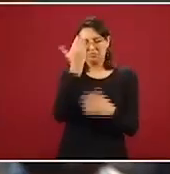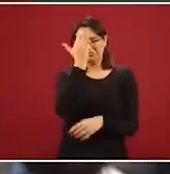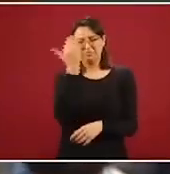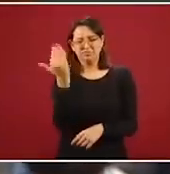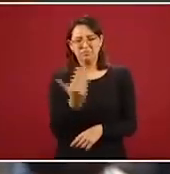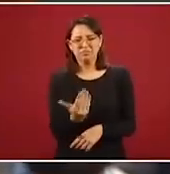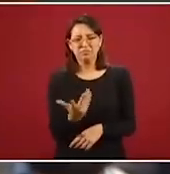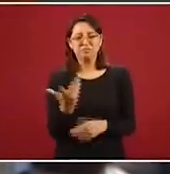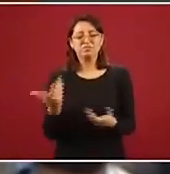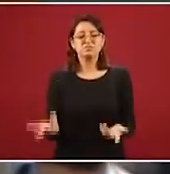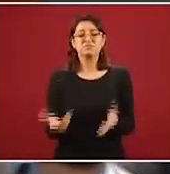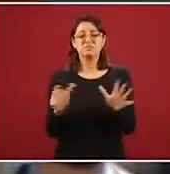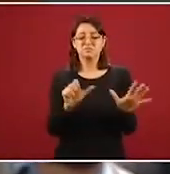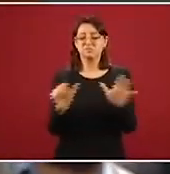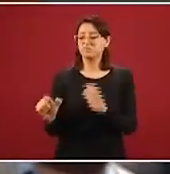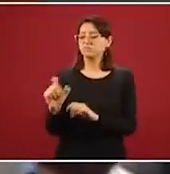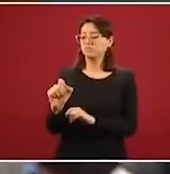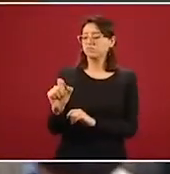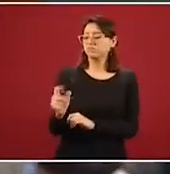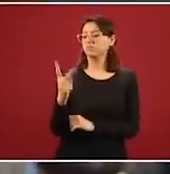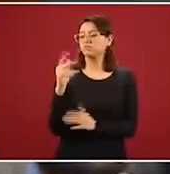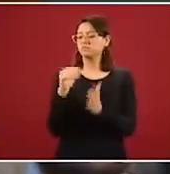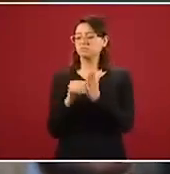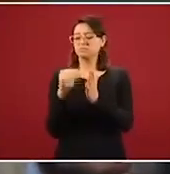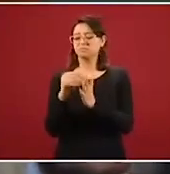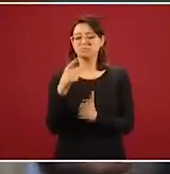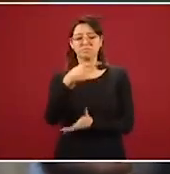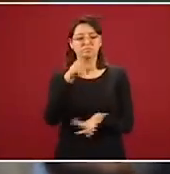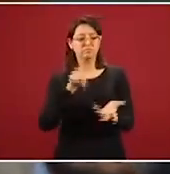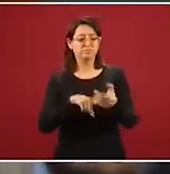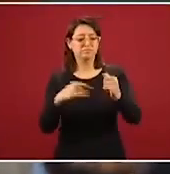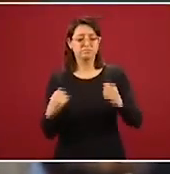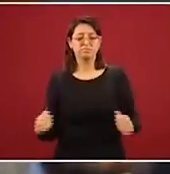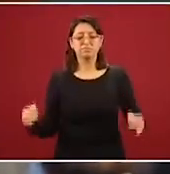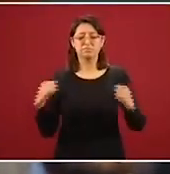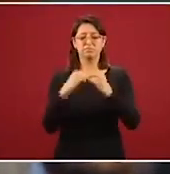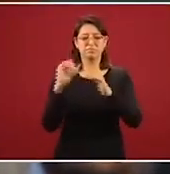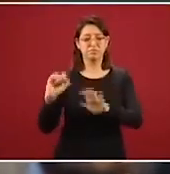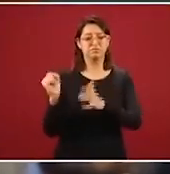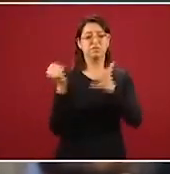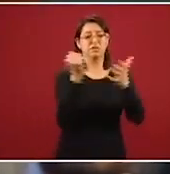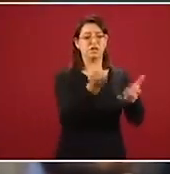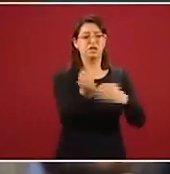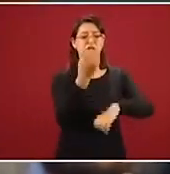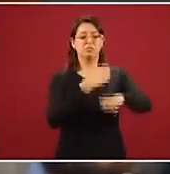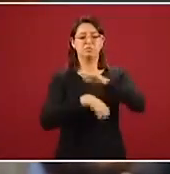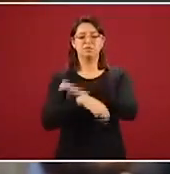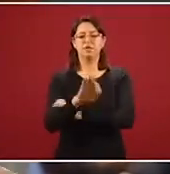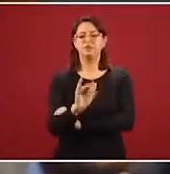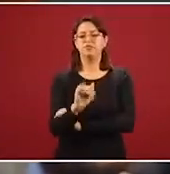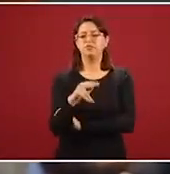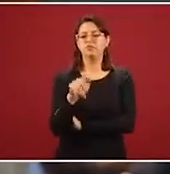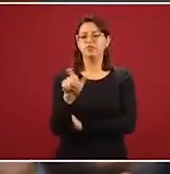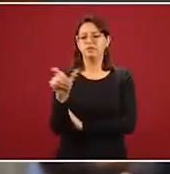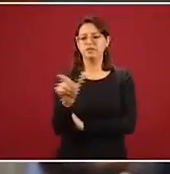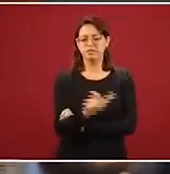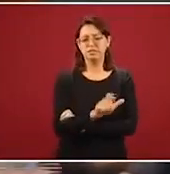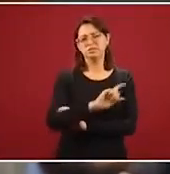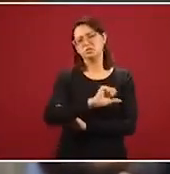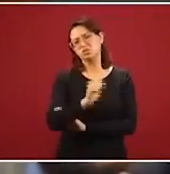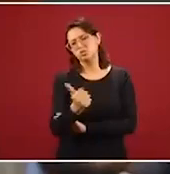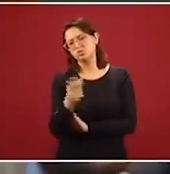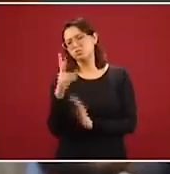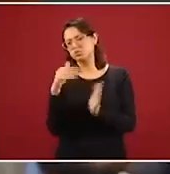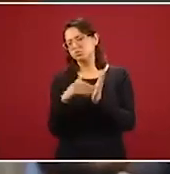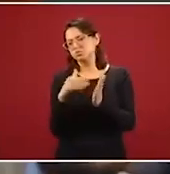por 622 millones de pesos del Instituto a la empresa Phoenix. Montos de